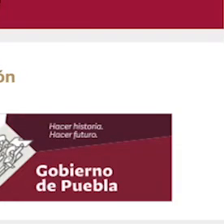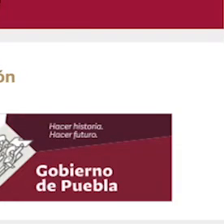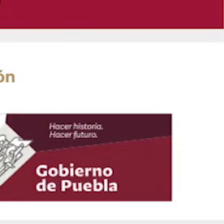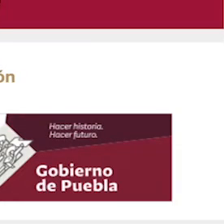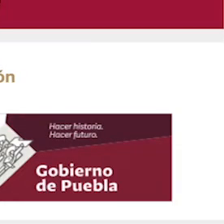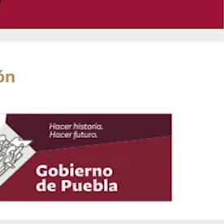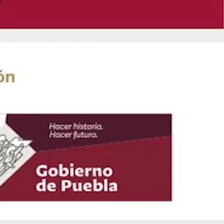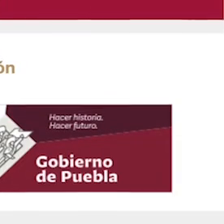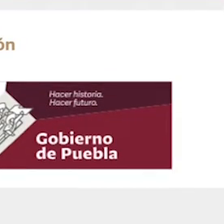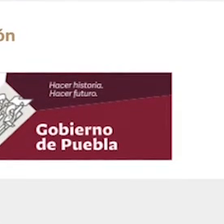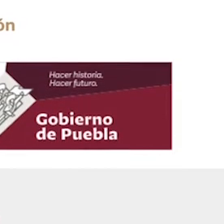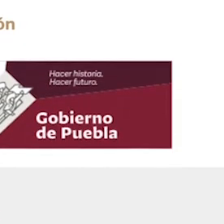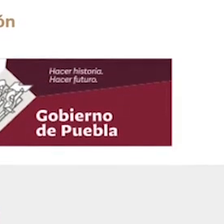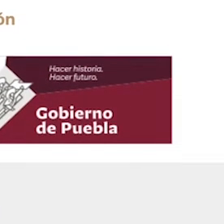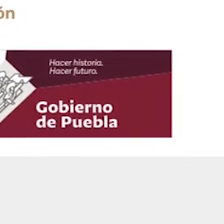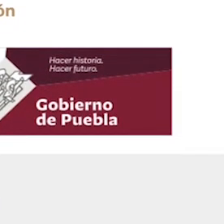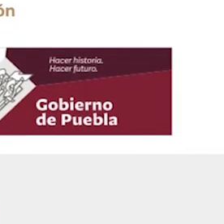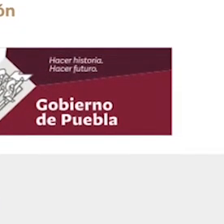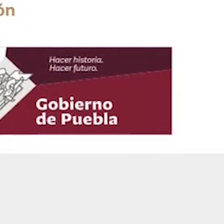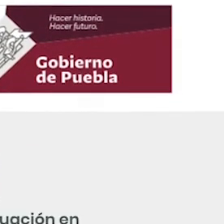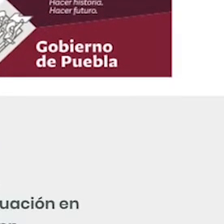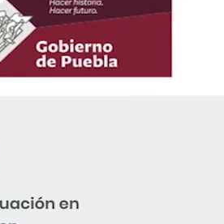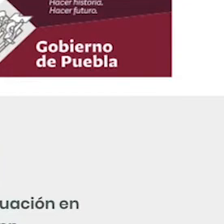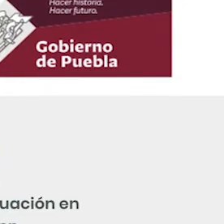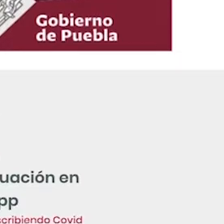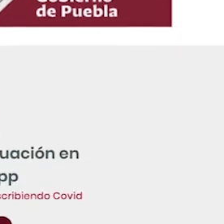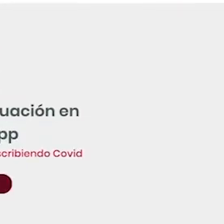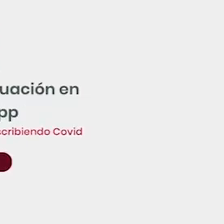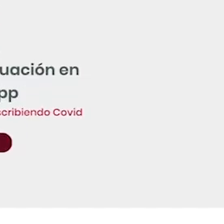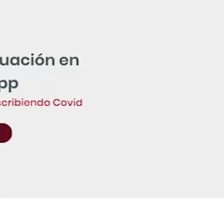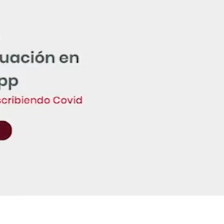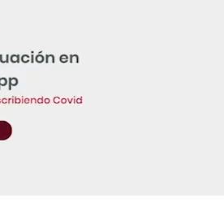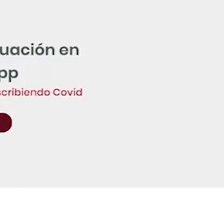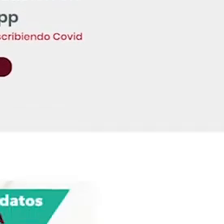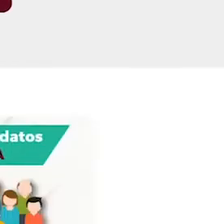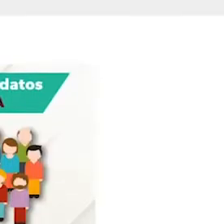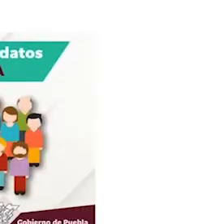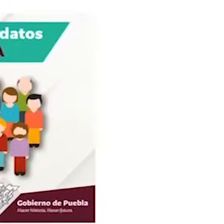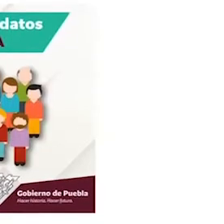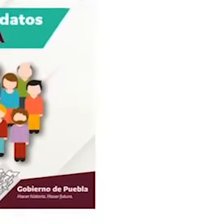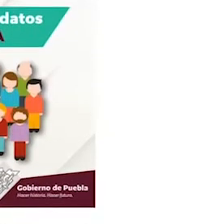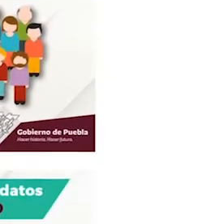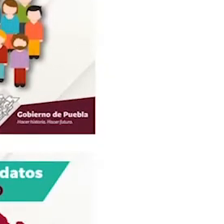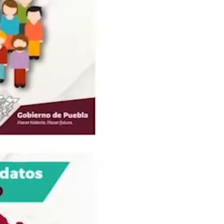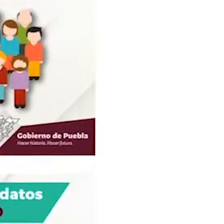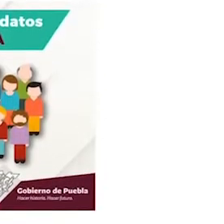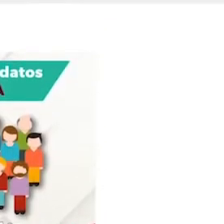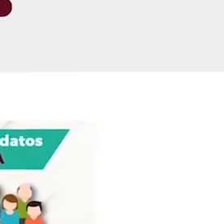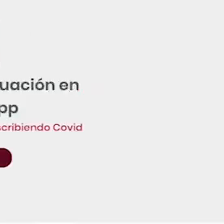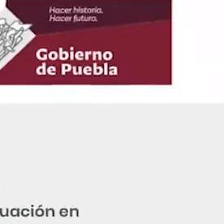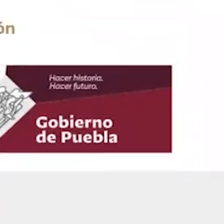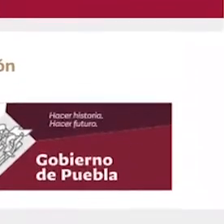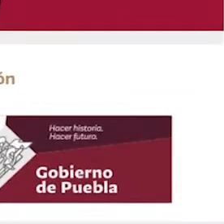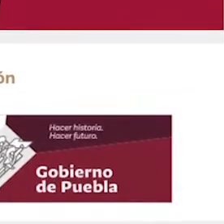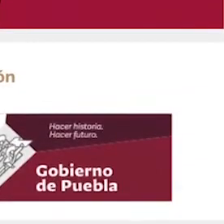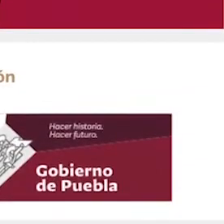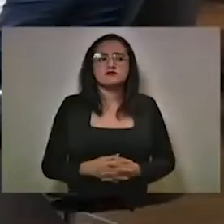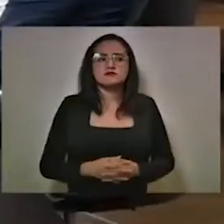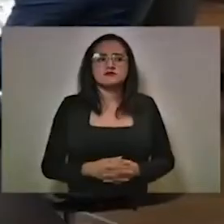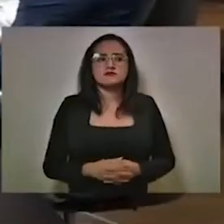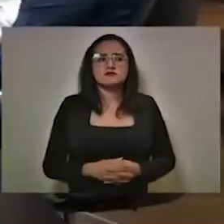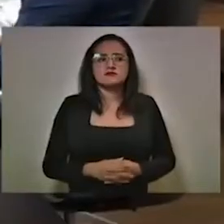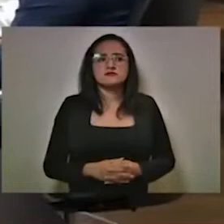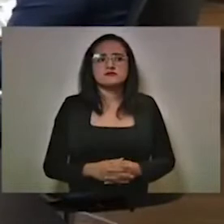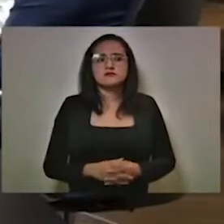sistema de monitoreo regional de puebla arrojará resultados al menos una vez por semana y podrán ser consultados en línea